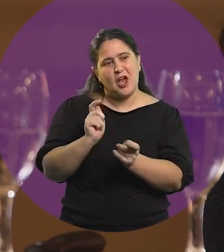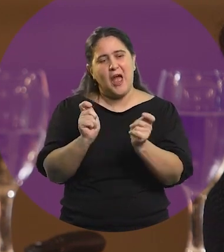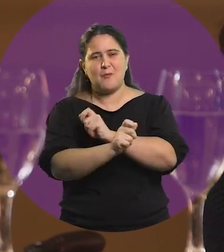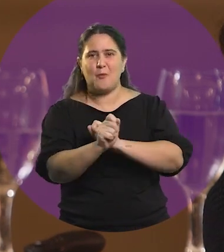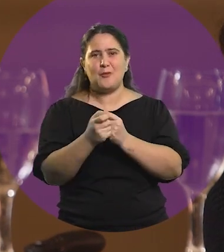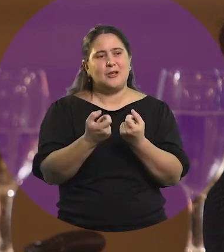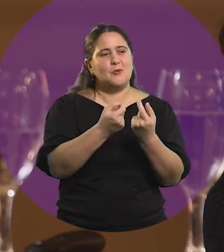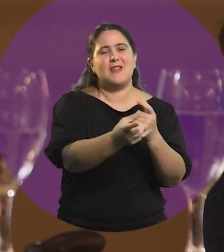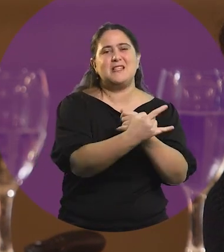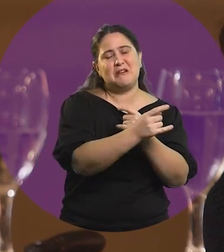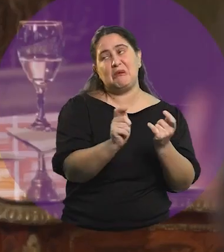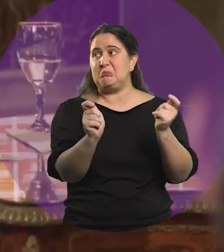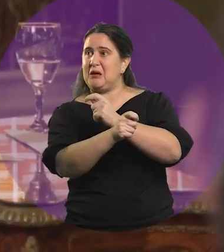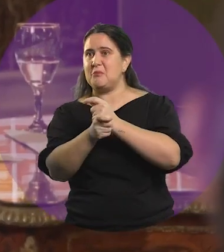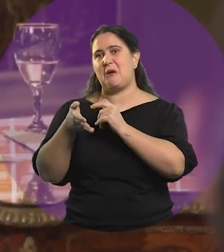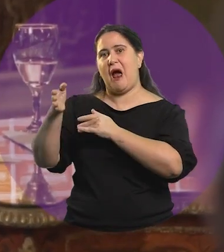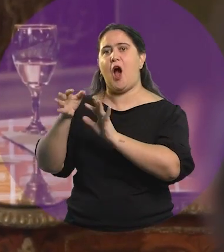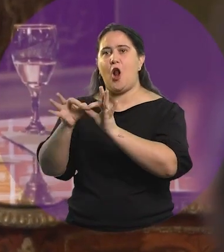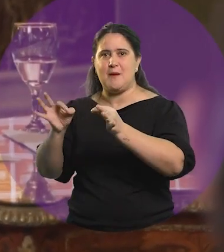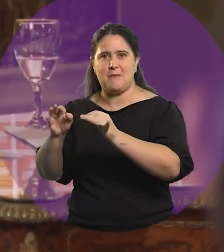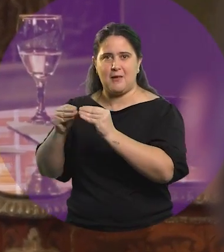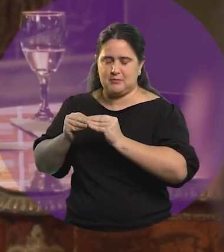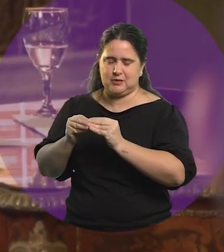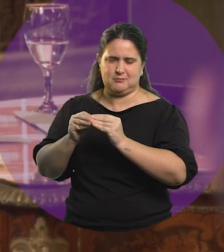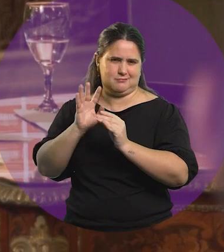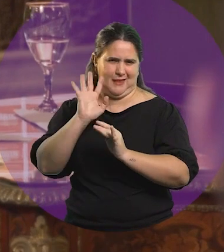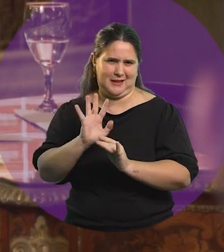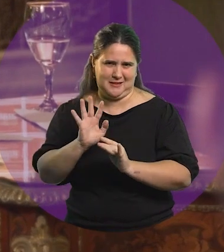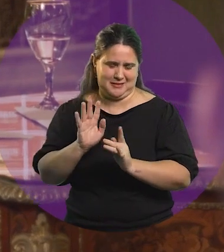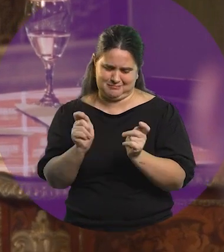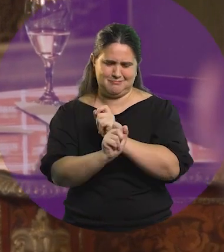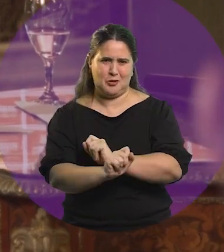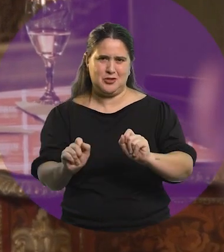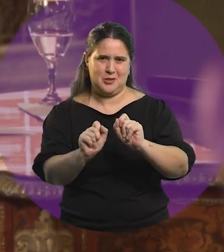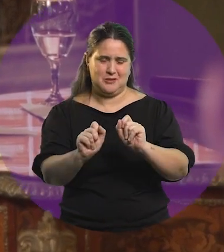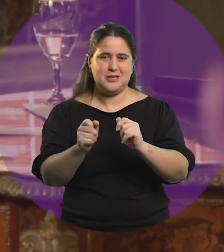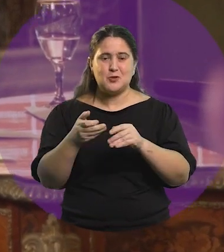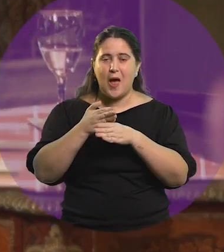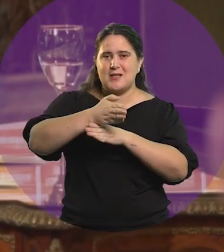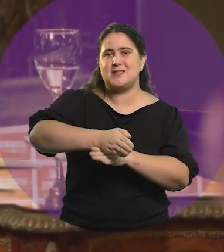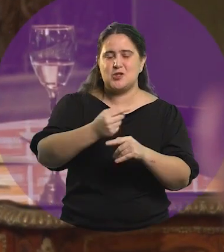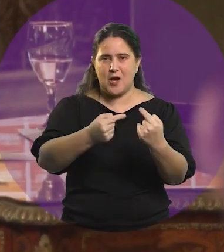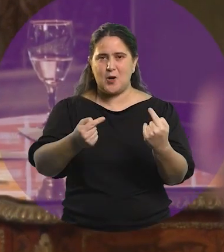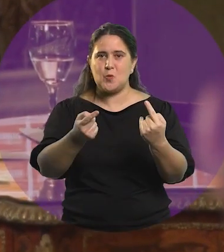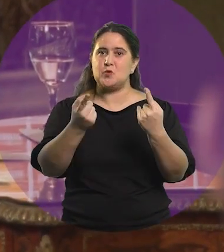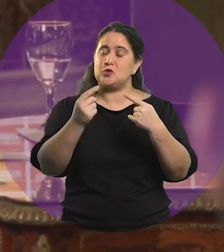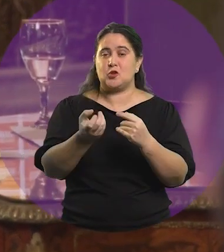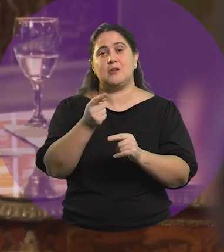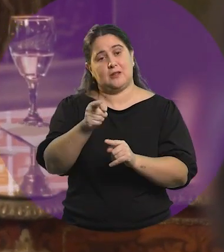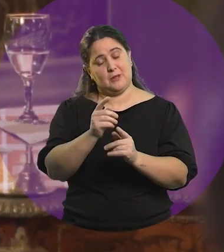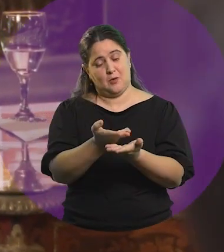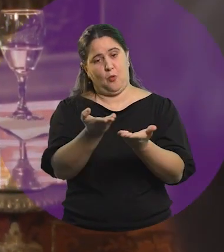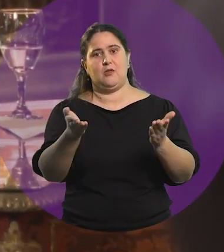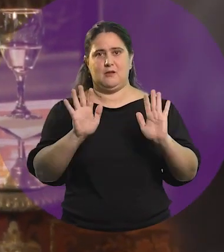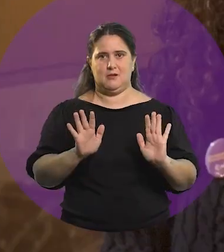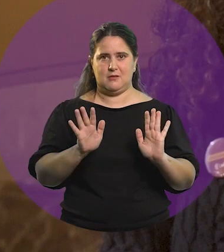ceibalita por la participación en la Olimpiada, por ejemplo. Y no hay sustituibilidad. Y esto de acceso a recursos, hay una jerarquía dentro de esos indicadores, y eso también es lo que